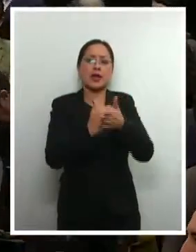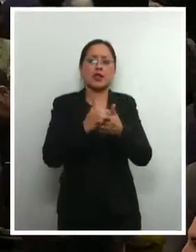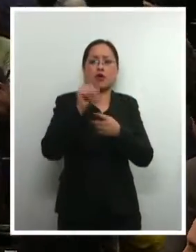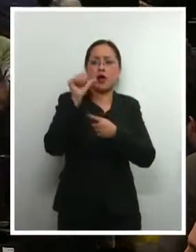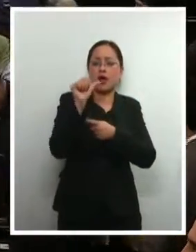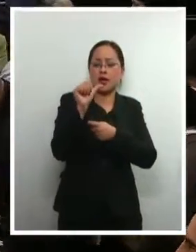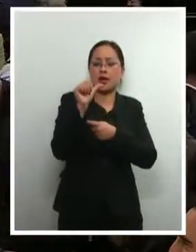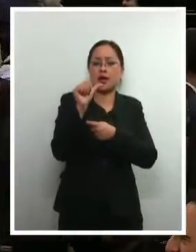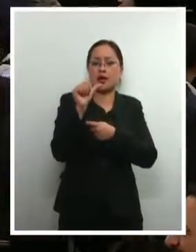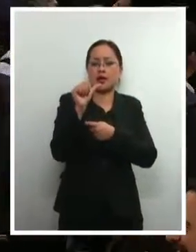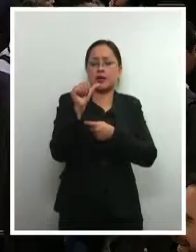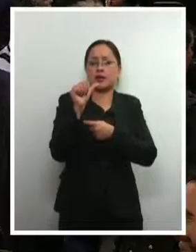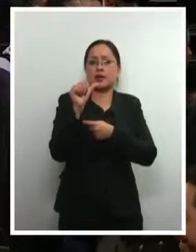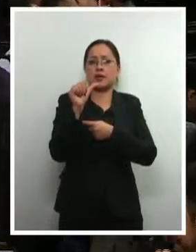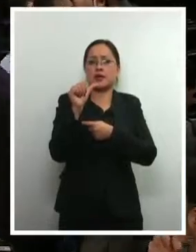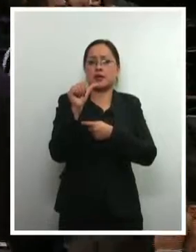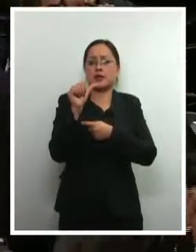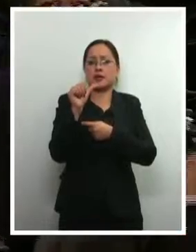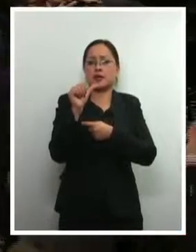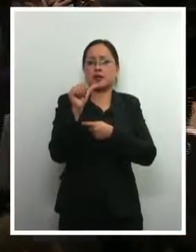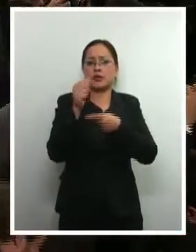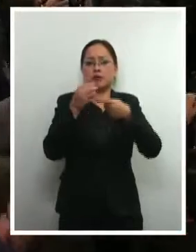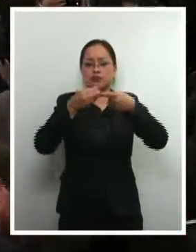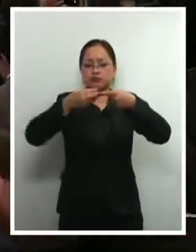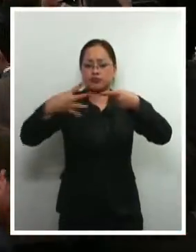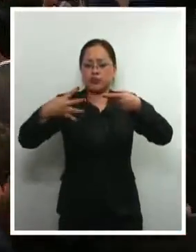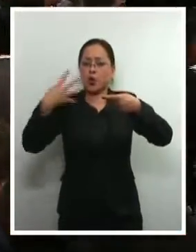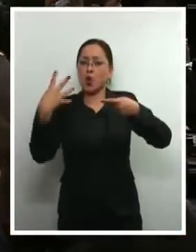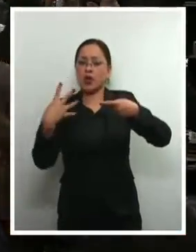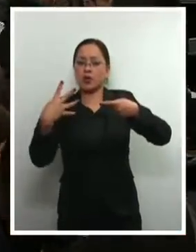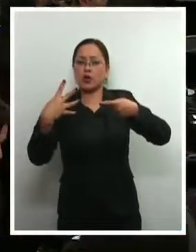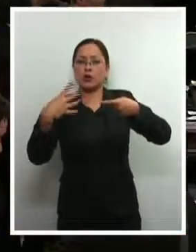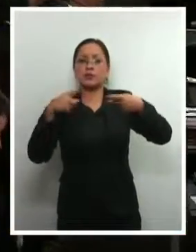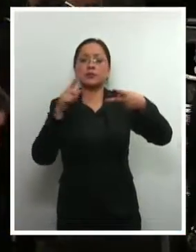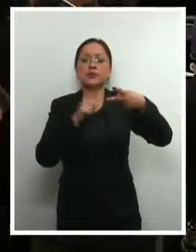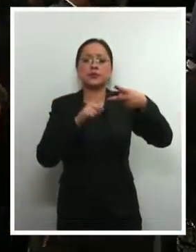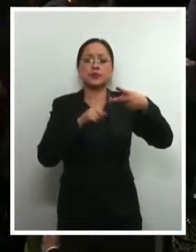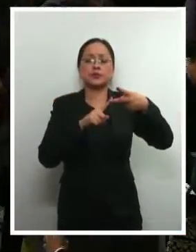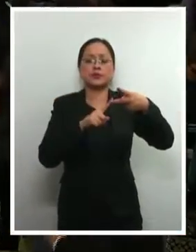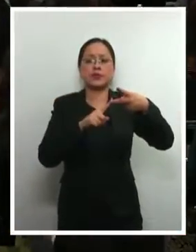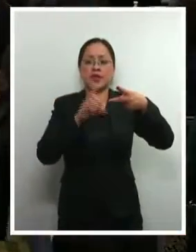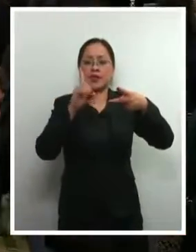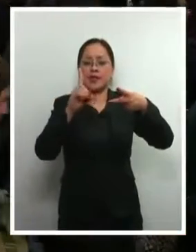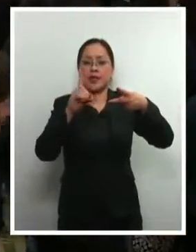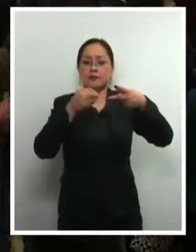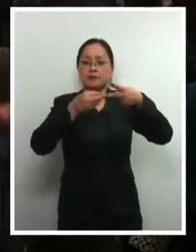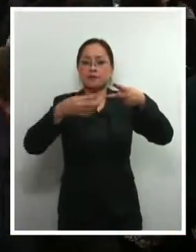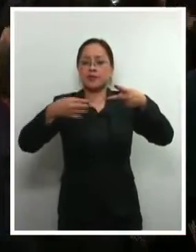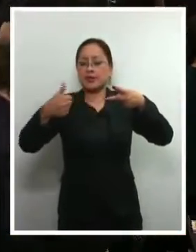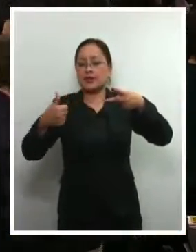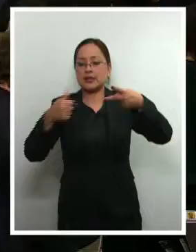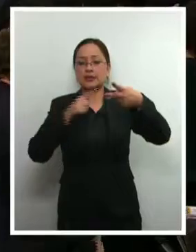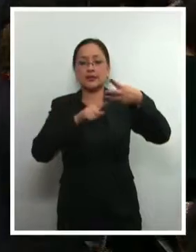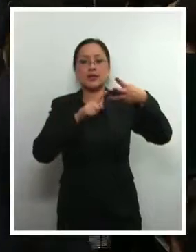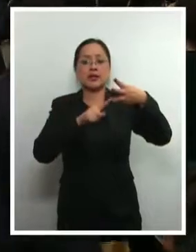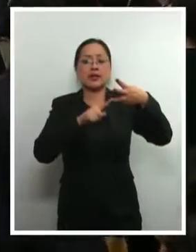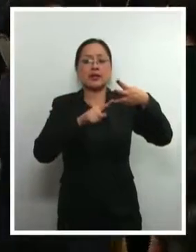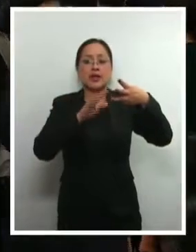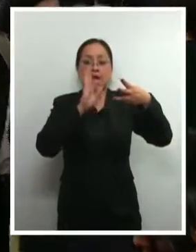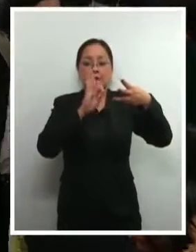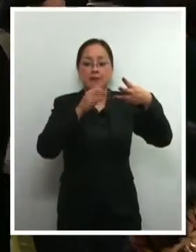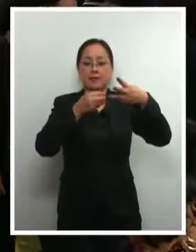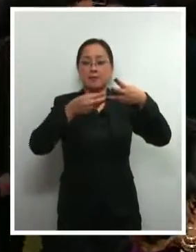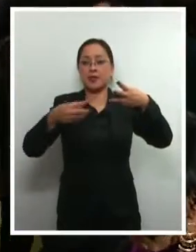A en sus 4 numerales, el apartado D, numeral 6, y el apartado